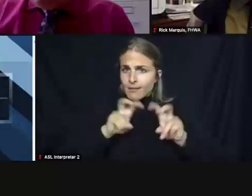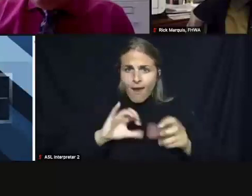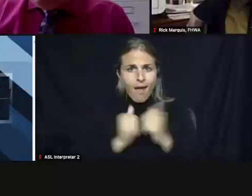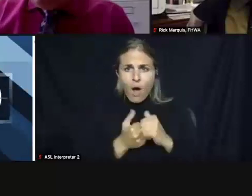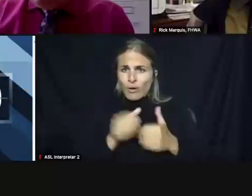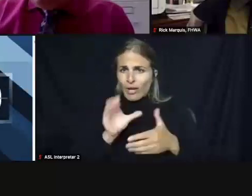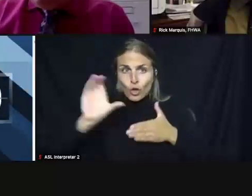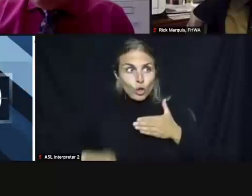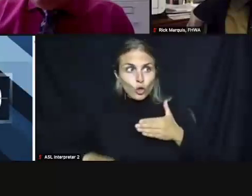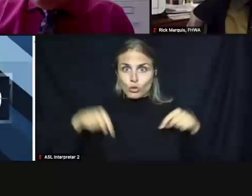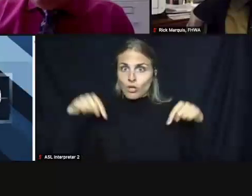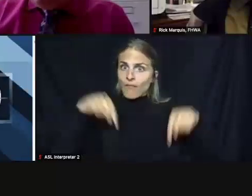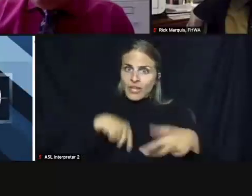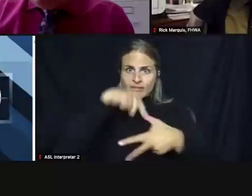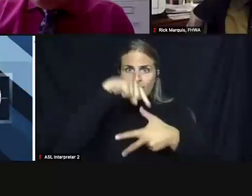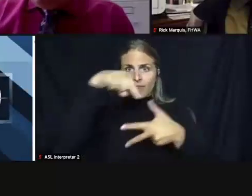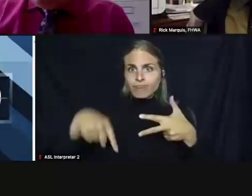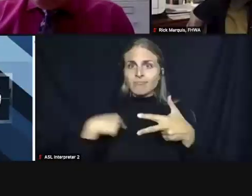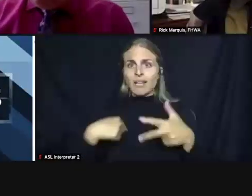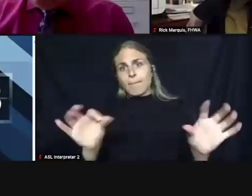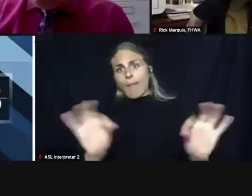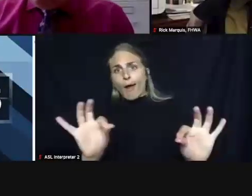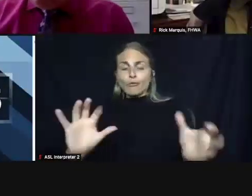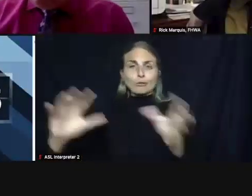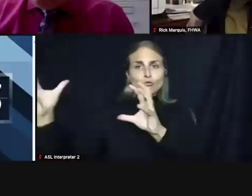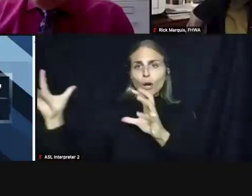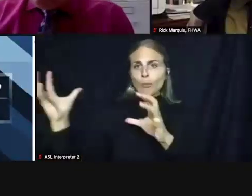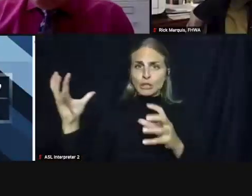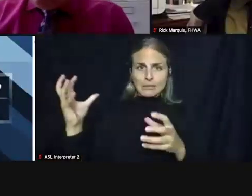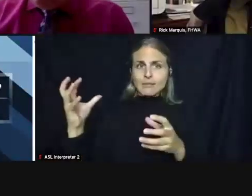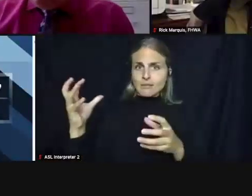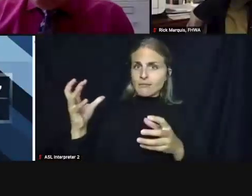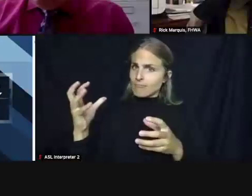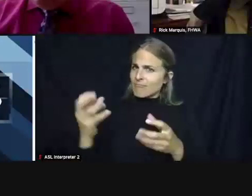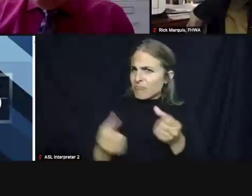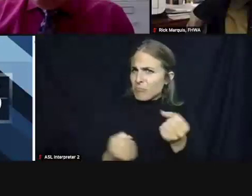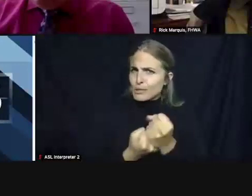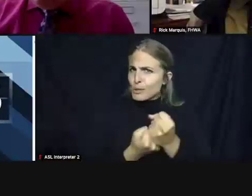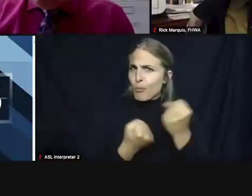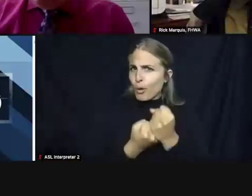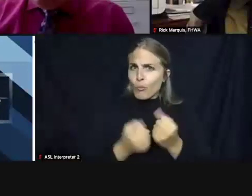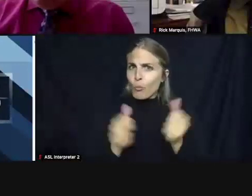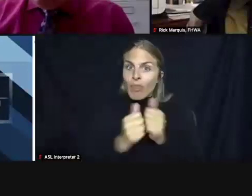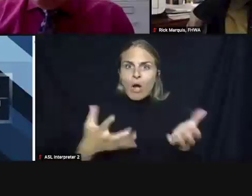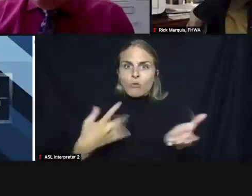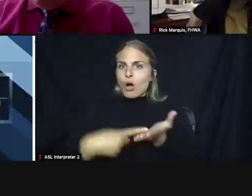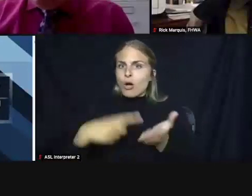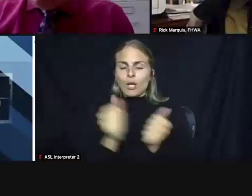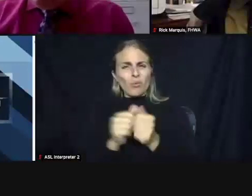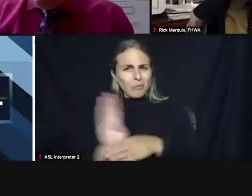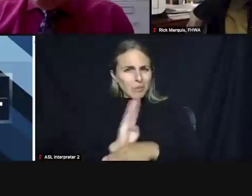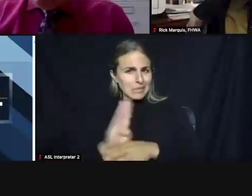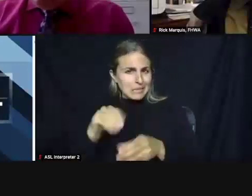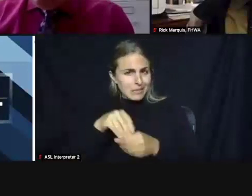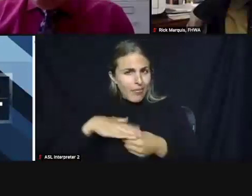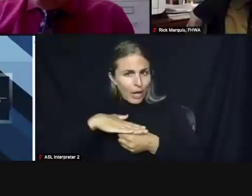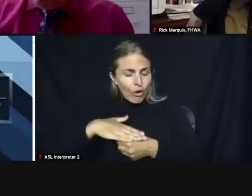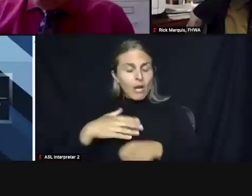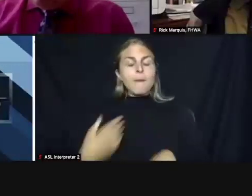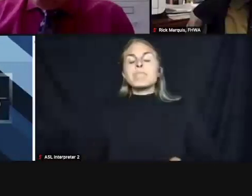cree una evaluación del proyecto justo? Entonces yo le